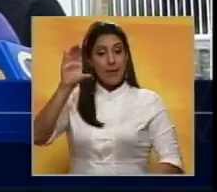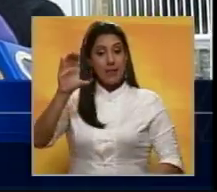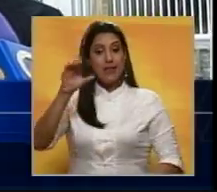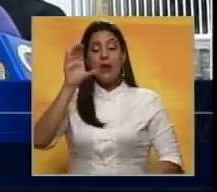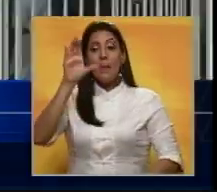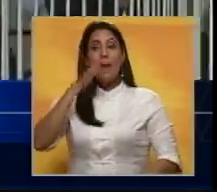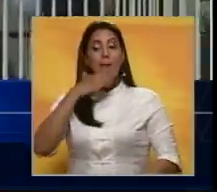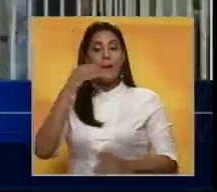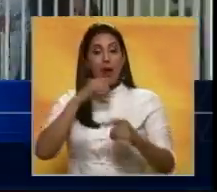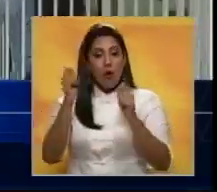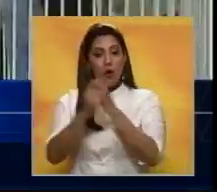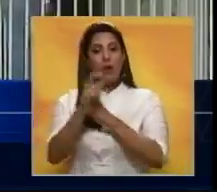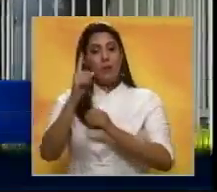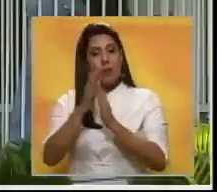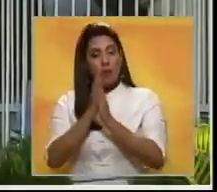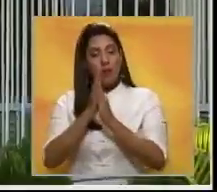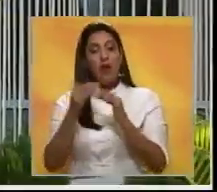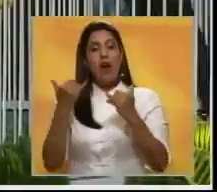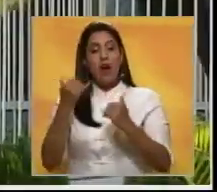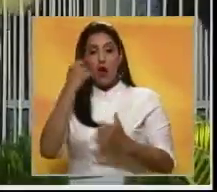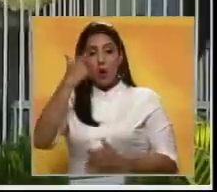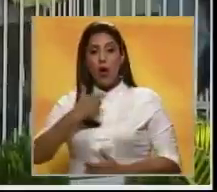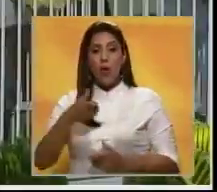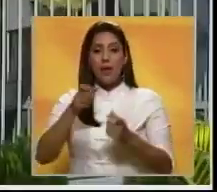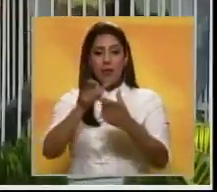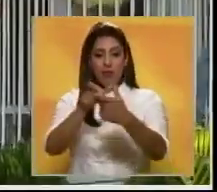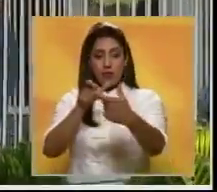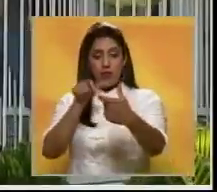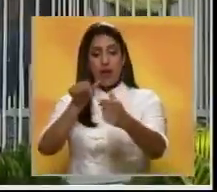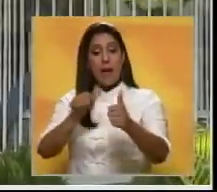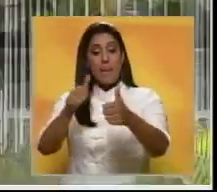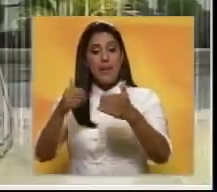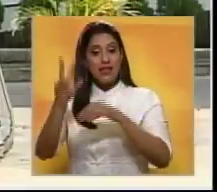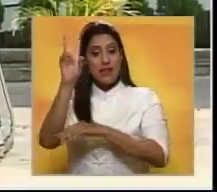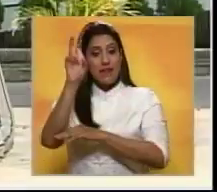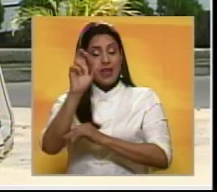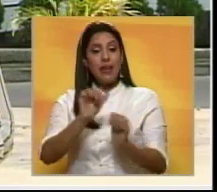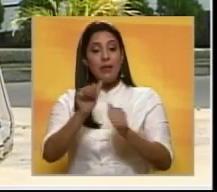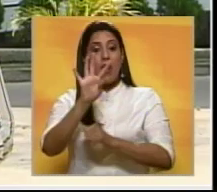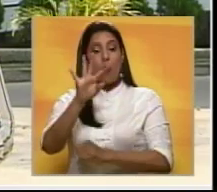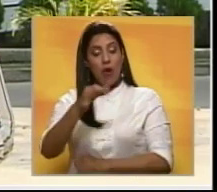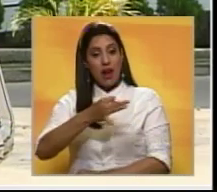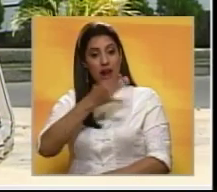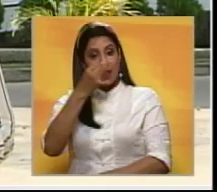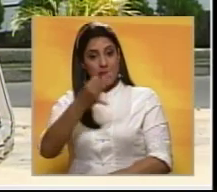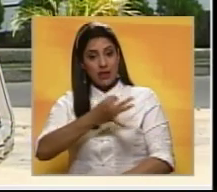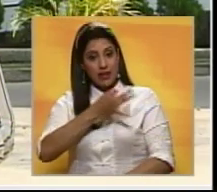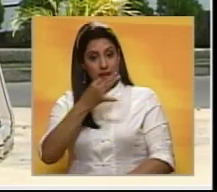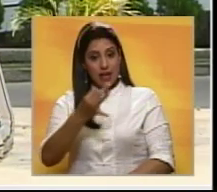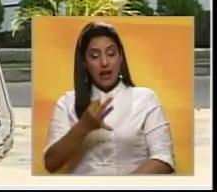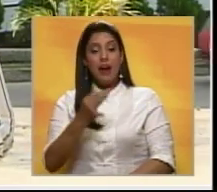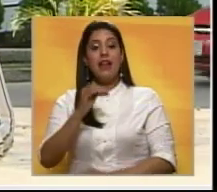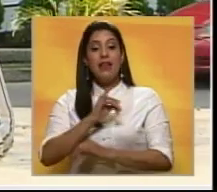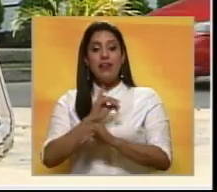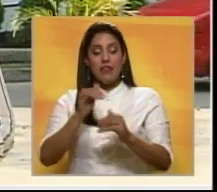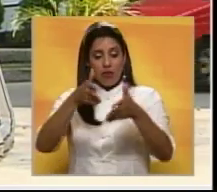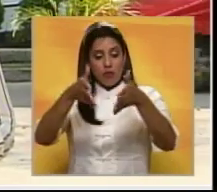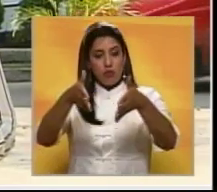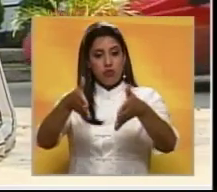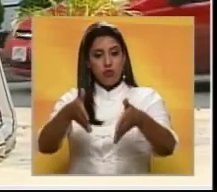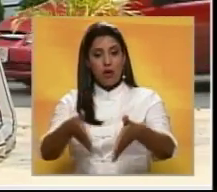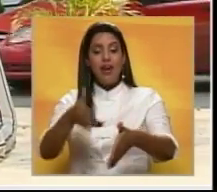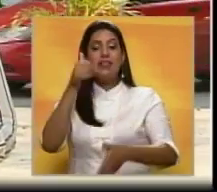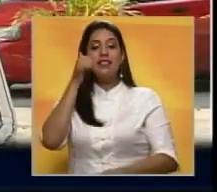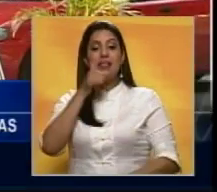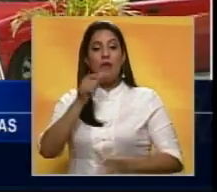que el país mejore. Los actos velatorios de Juan Pernalete comenzarán este viernes a partir de las 4 de la tarde y será sepultado